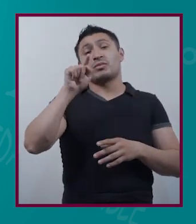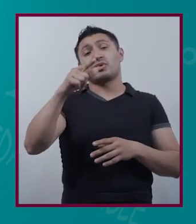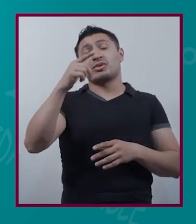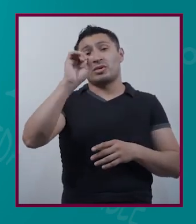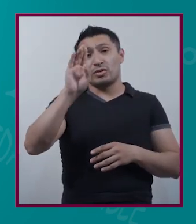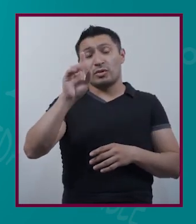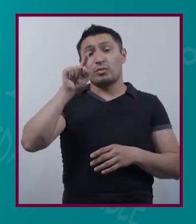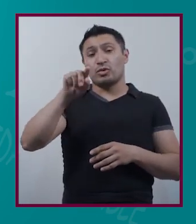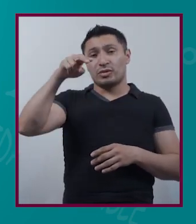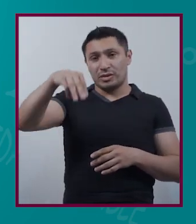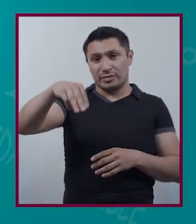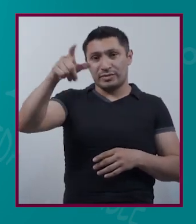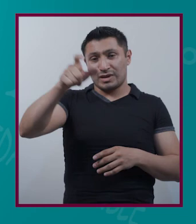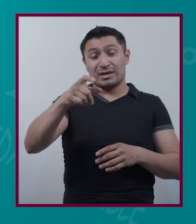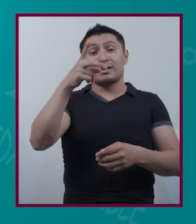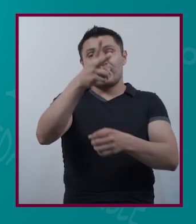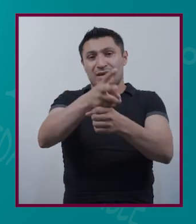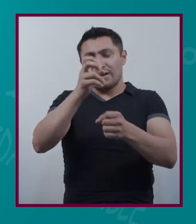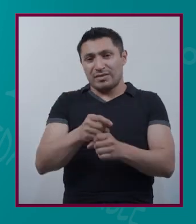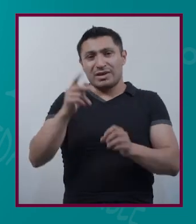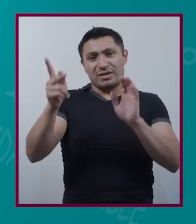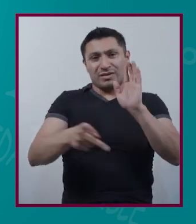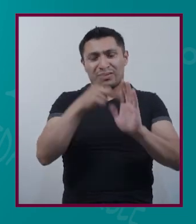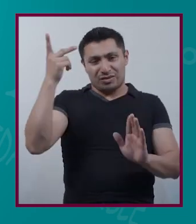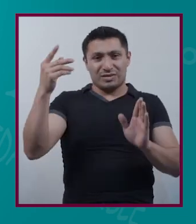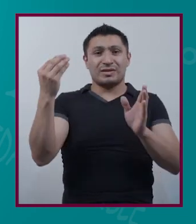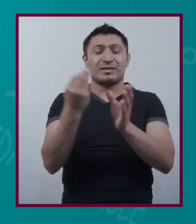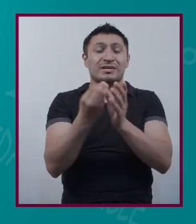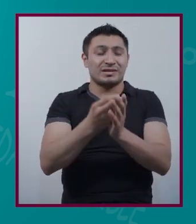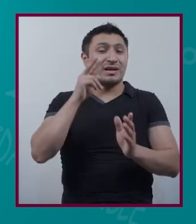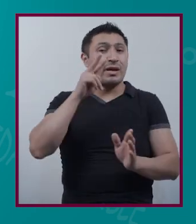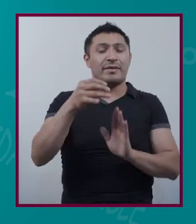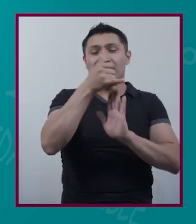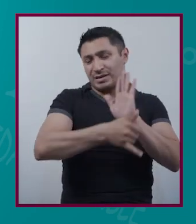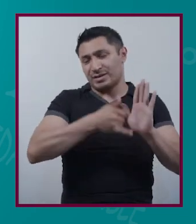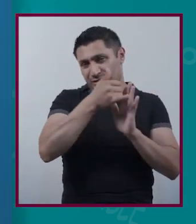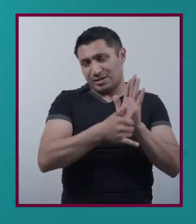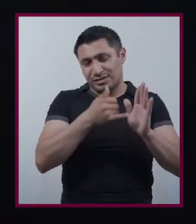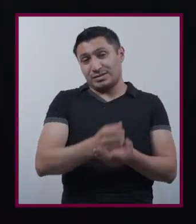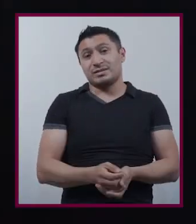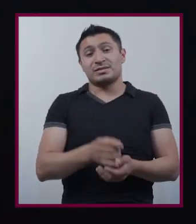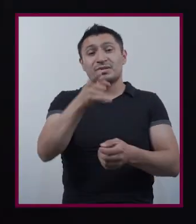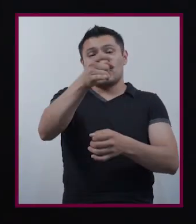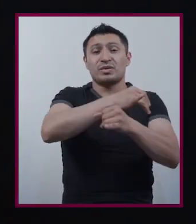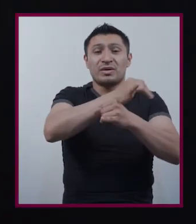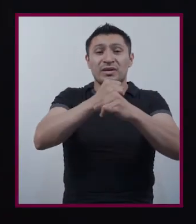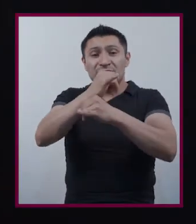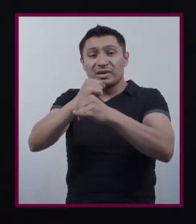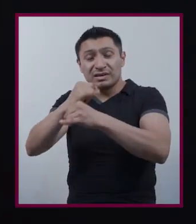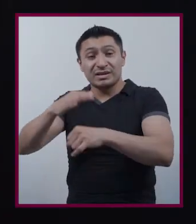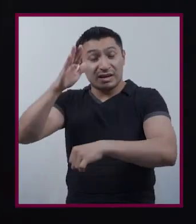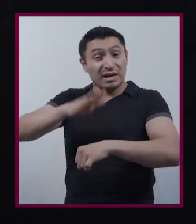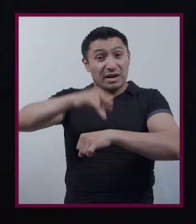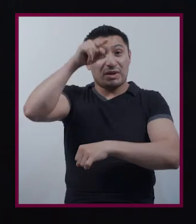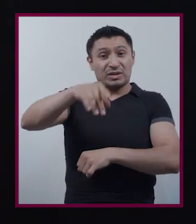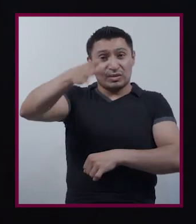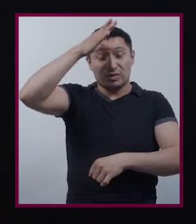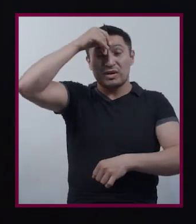jovenesencasa.cep.gov.mx. Te invitamos a ver nuevamente este programa a través de nuestro canal de YouTube y a seguir reflexionando en